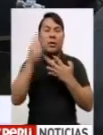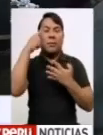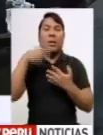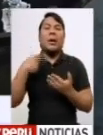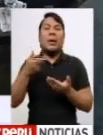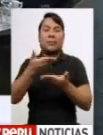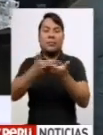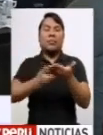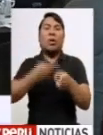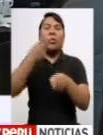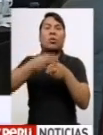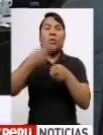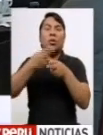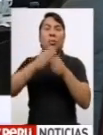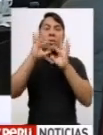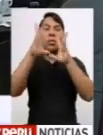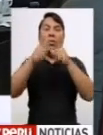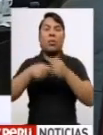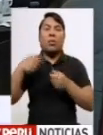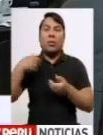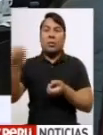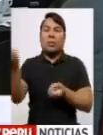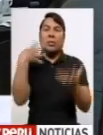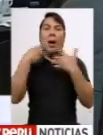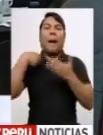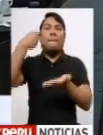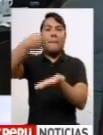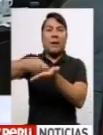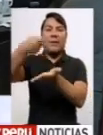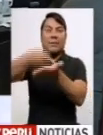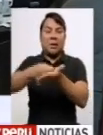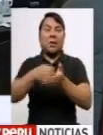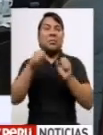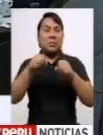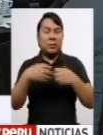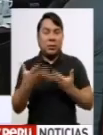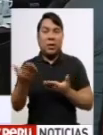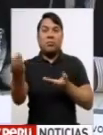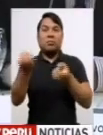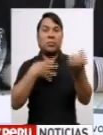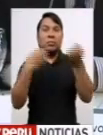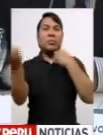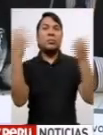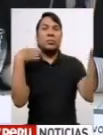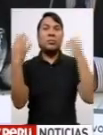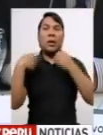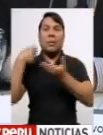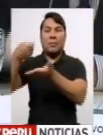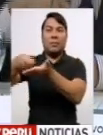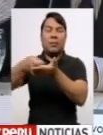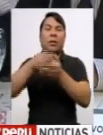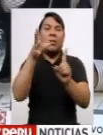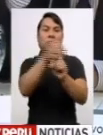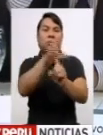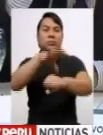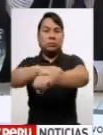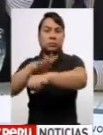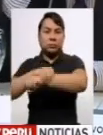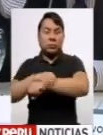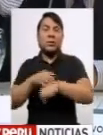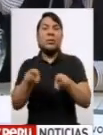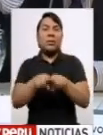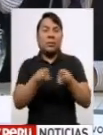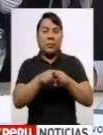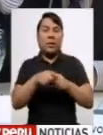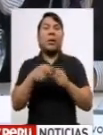Recompensas, los megaoperativos, que está planteando más de 150 el próximo año. Tiene que ver con el programa Barrio Seguro,